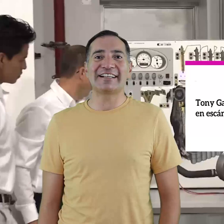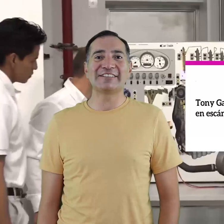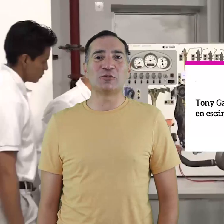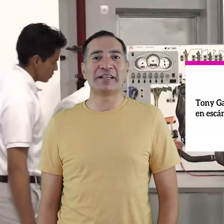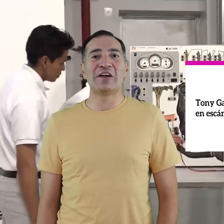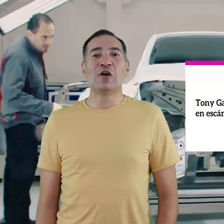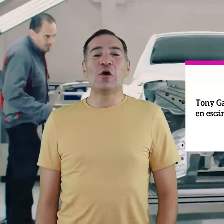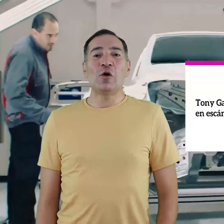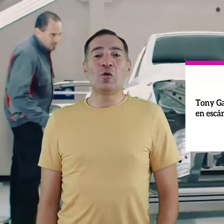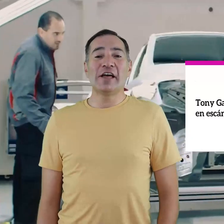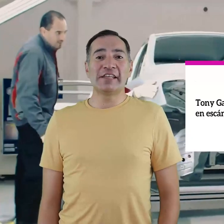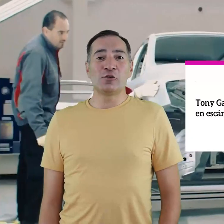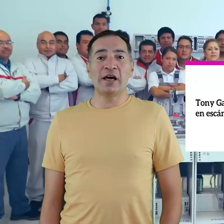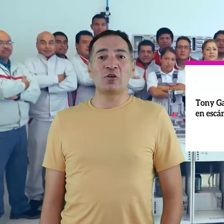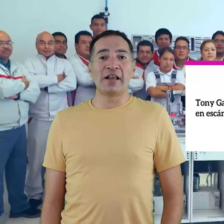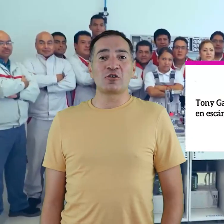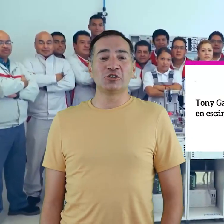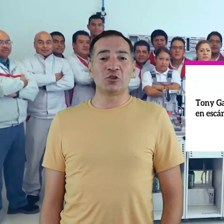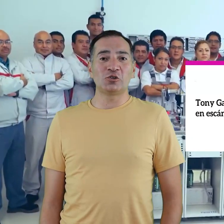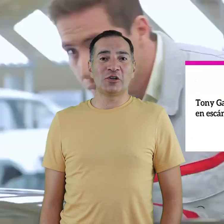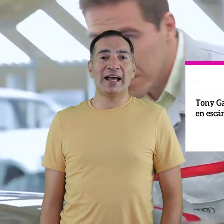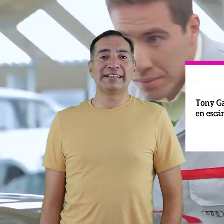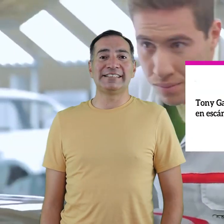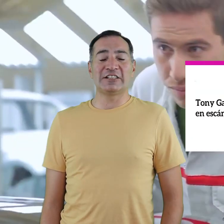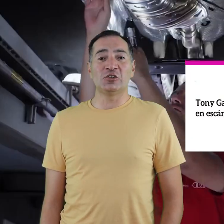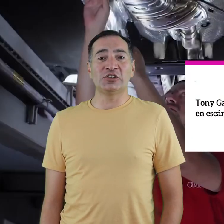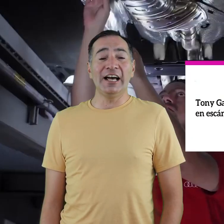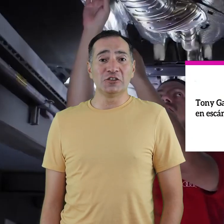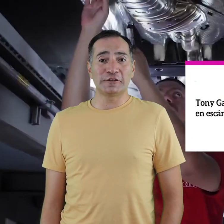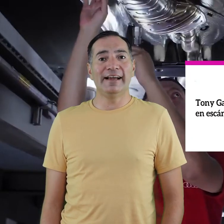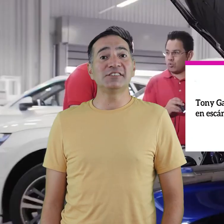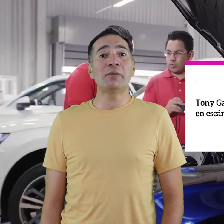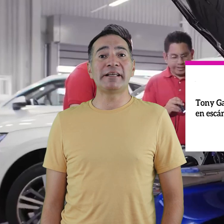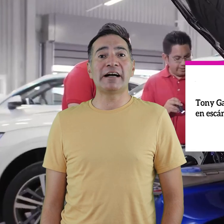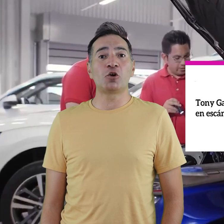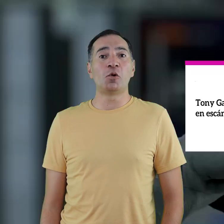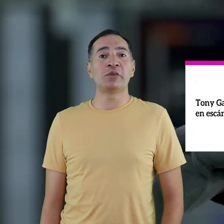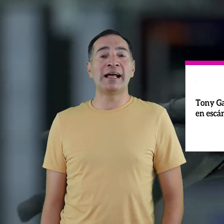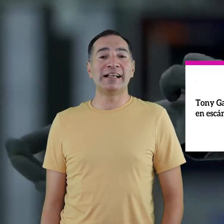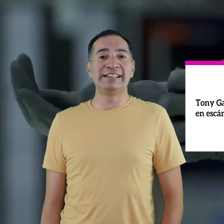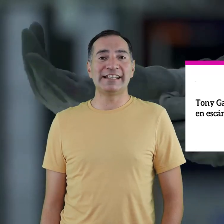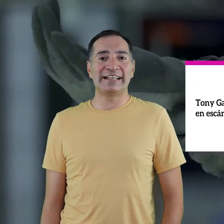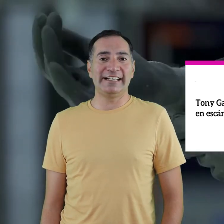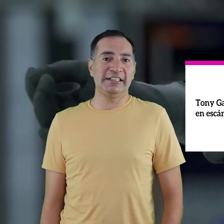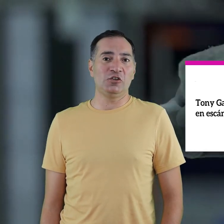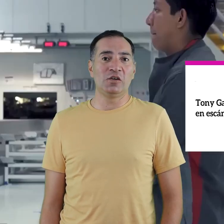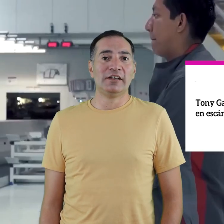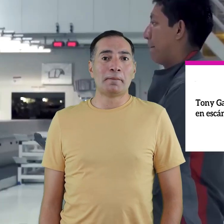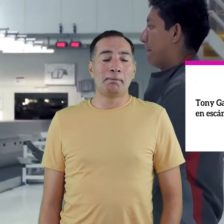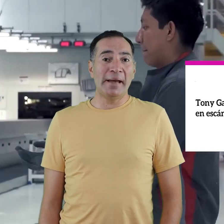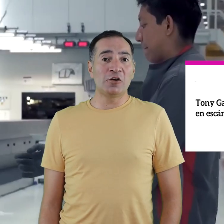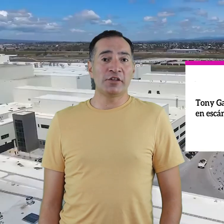estado tendría que asumir una deuda con la constructora a ciertos años. Esto aplica como una línea de